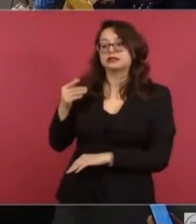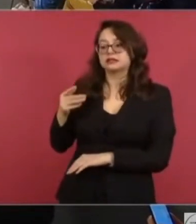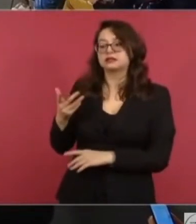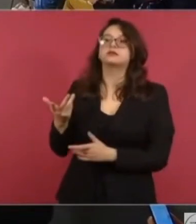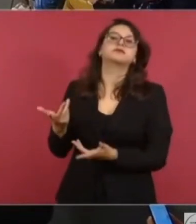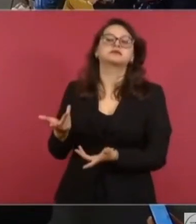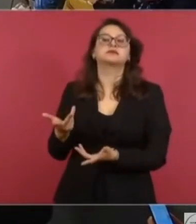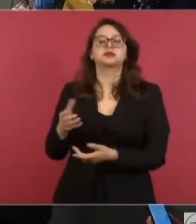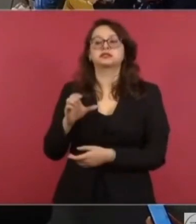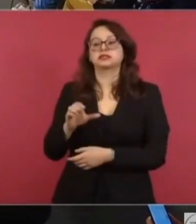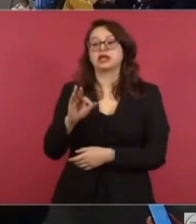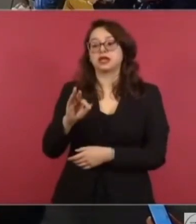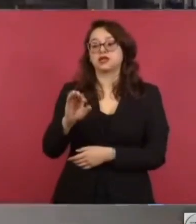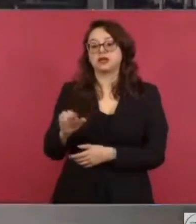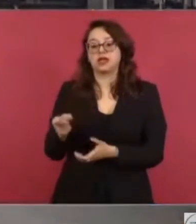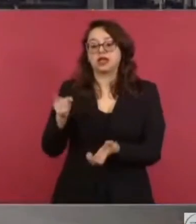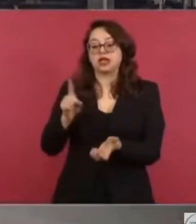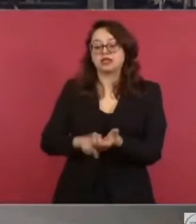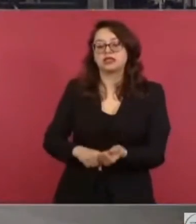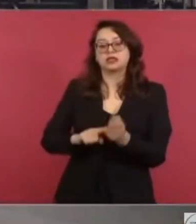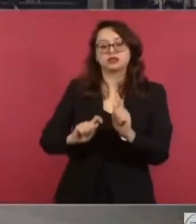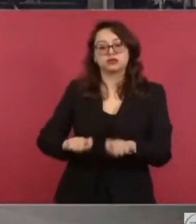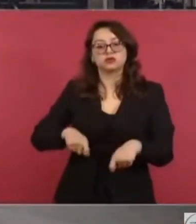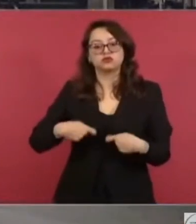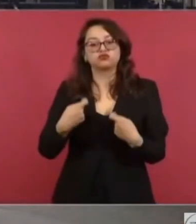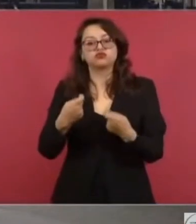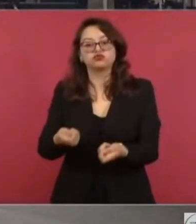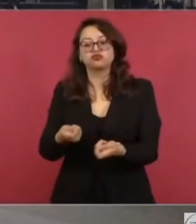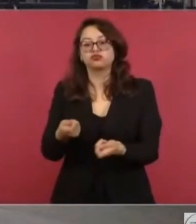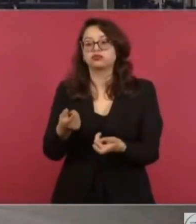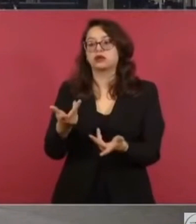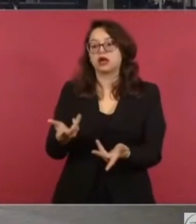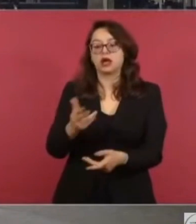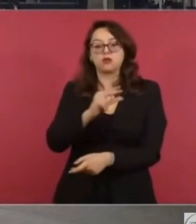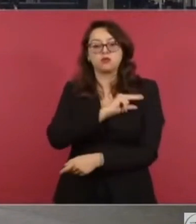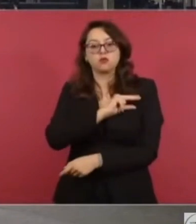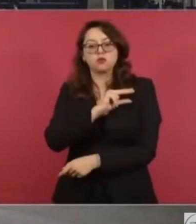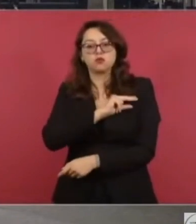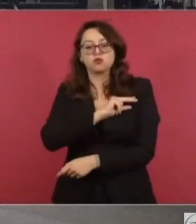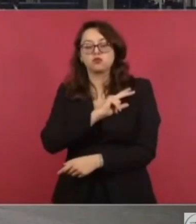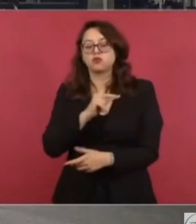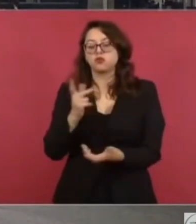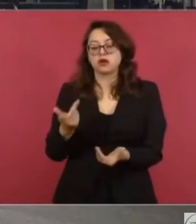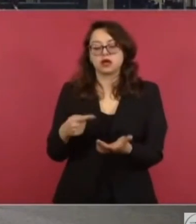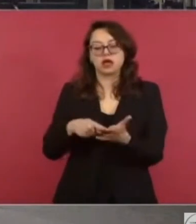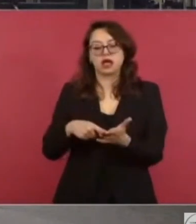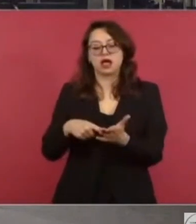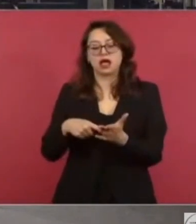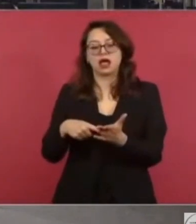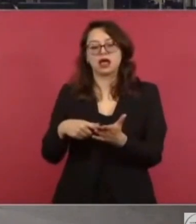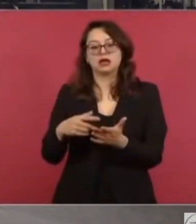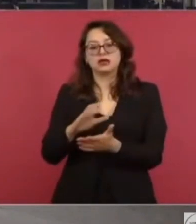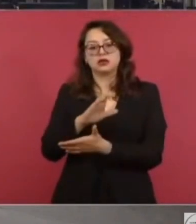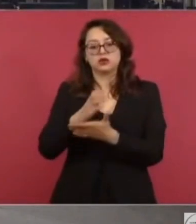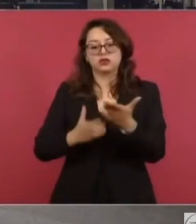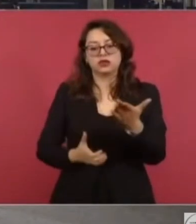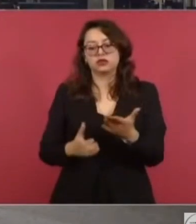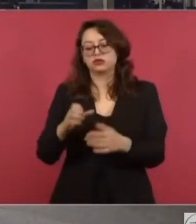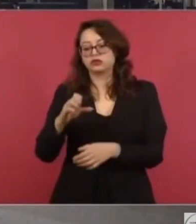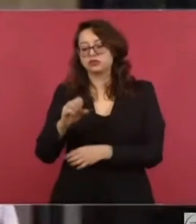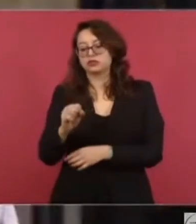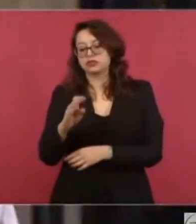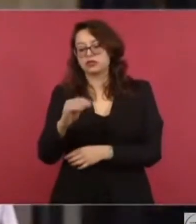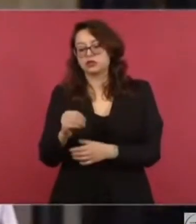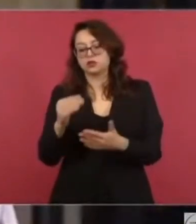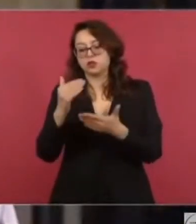particulares. Dentro de esas negociaciones se vieron afectados a mutilar la cláusula 69 en los apartados